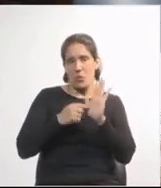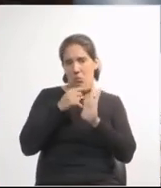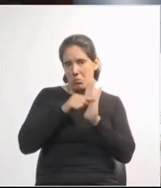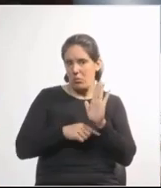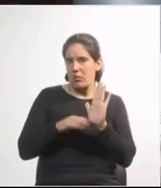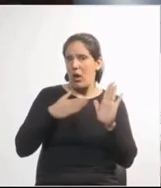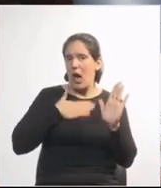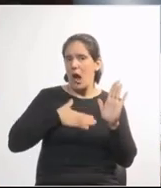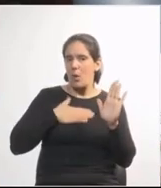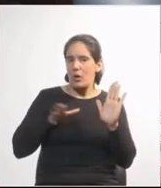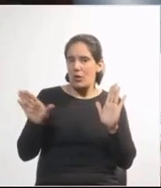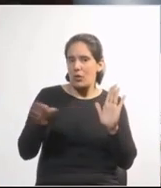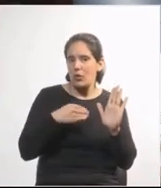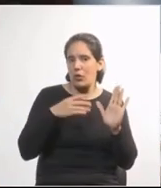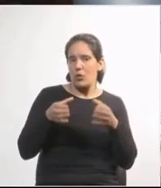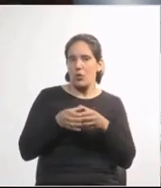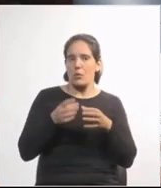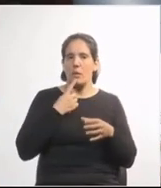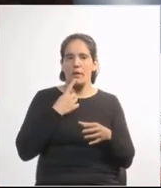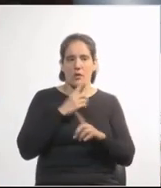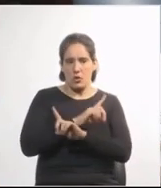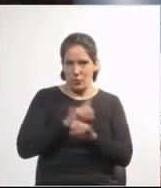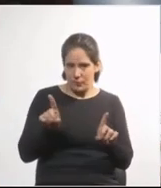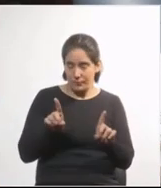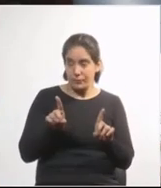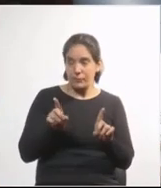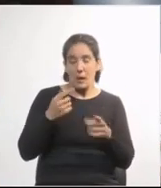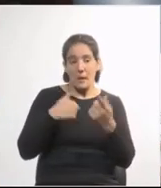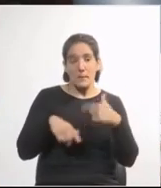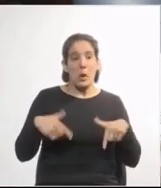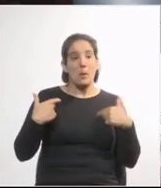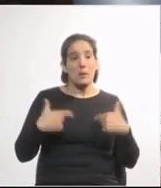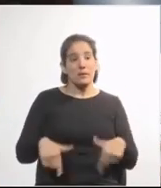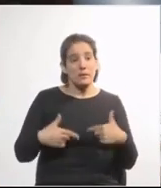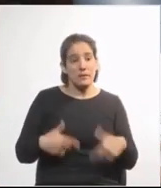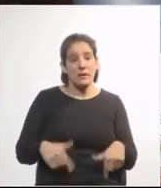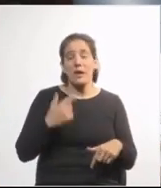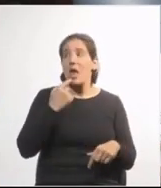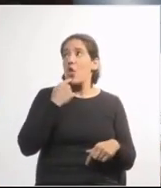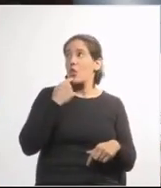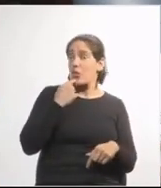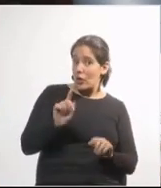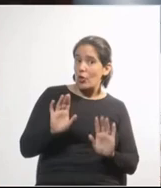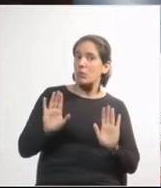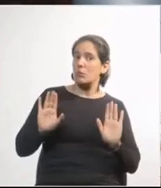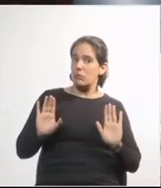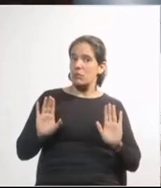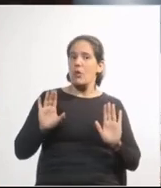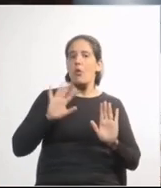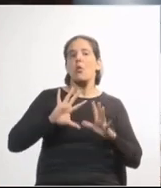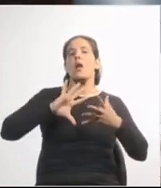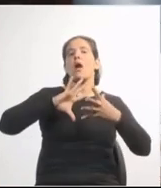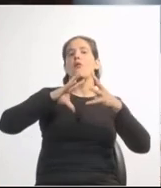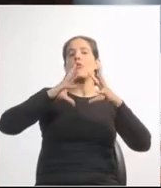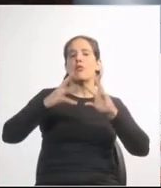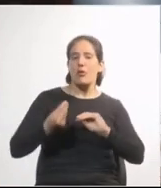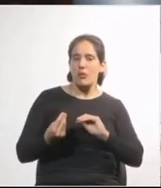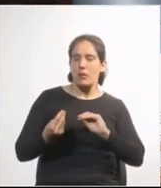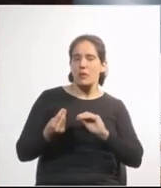de acuerdo de todos los partidos, pero el Ministerio estableció una síntesis, una estrategia de